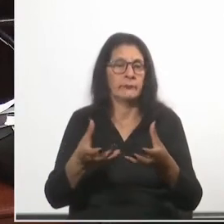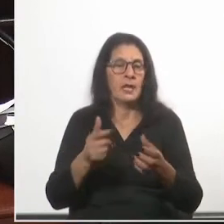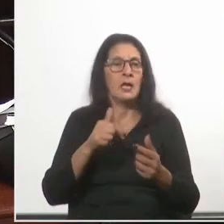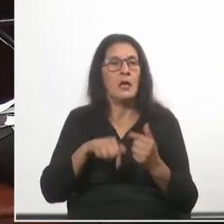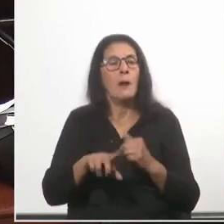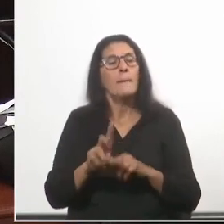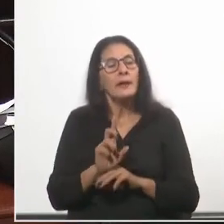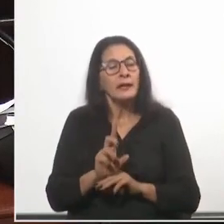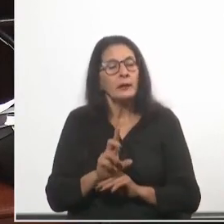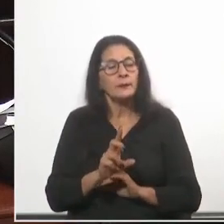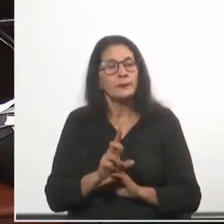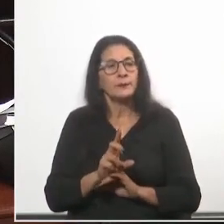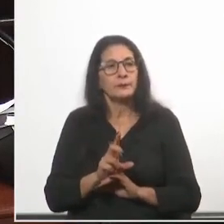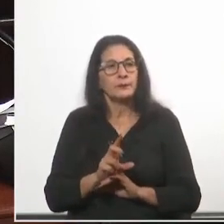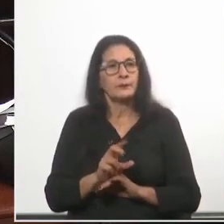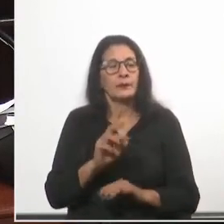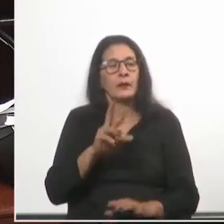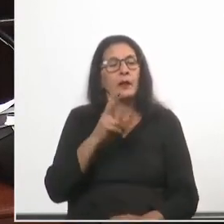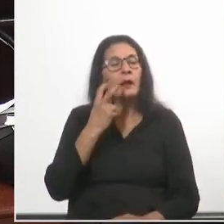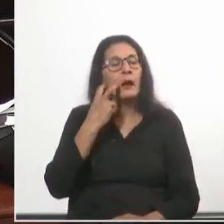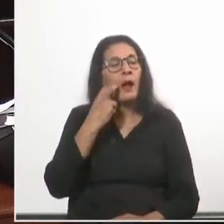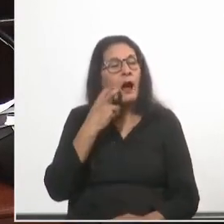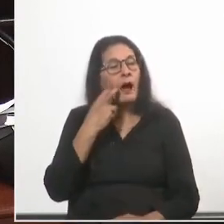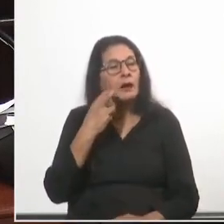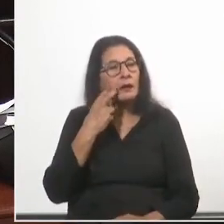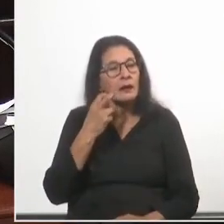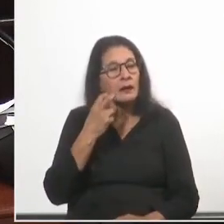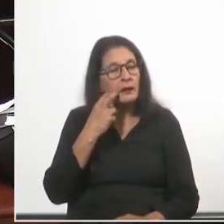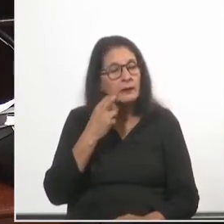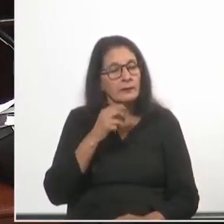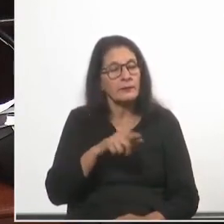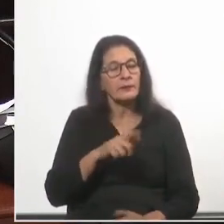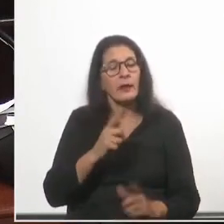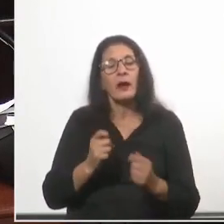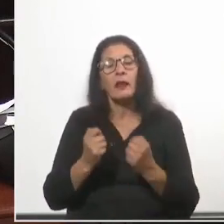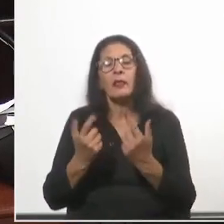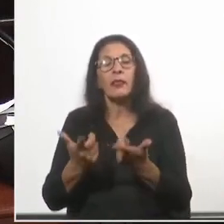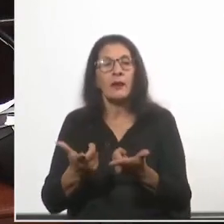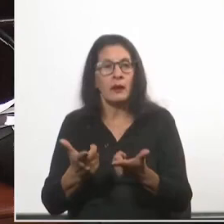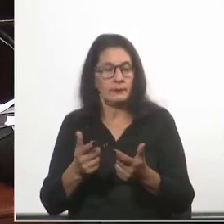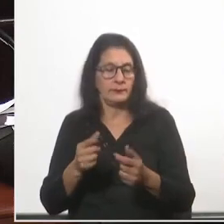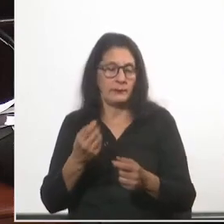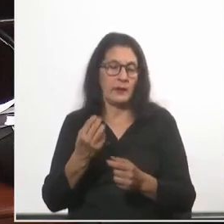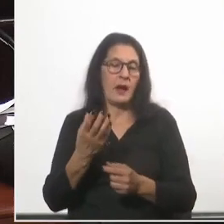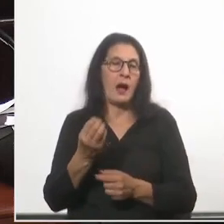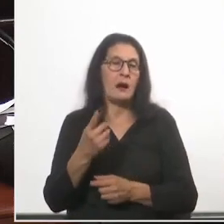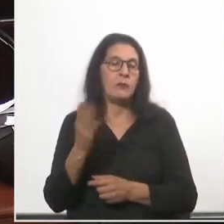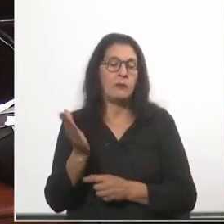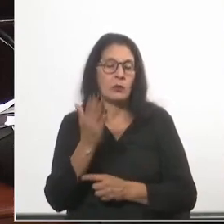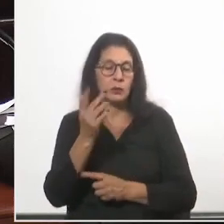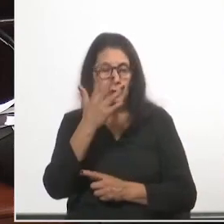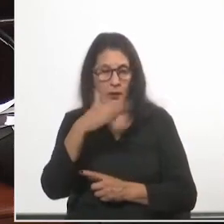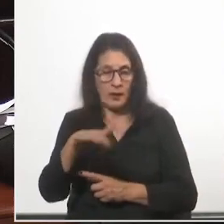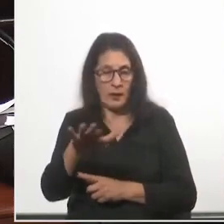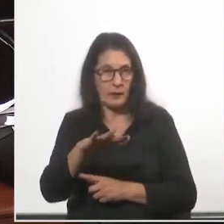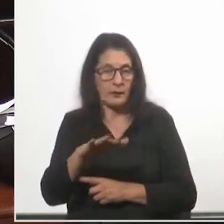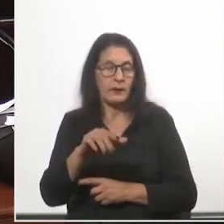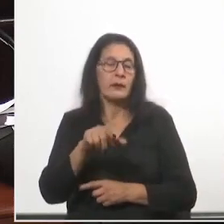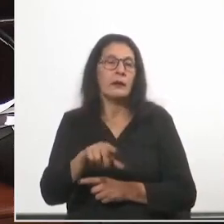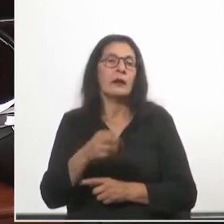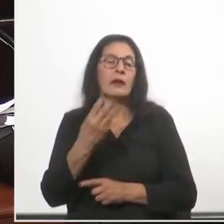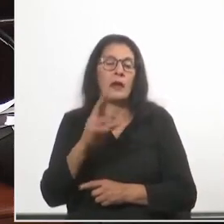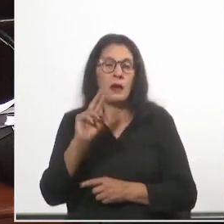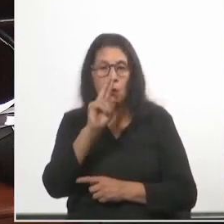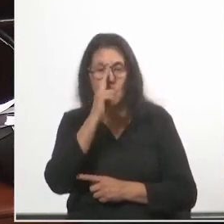Pero la carne ovina le da al pequeño y mediano productor rural una posibilidad que